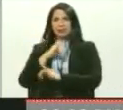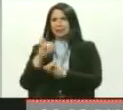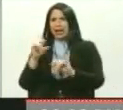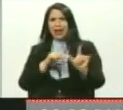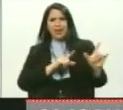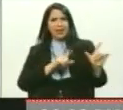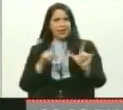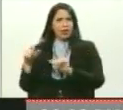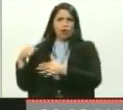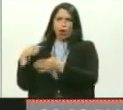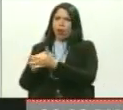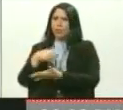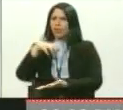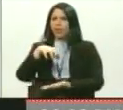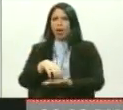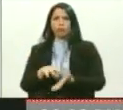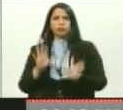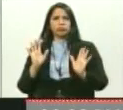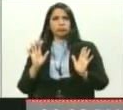listo.